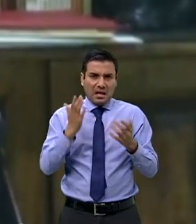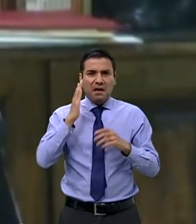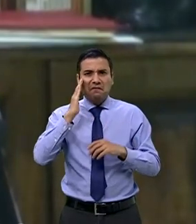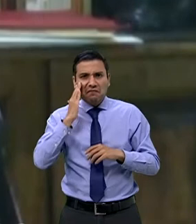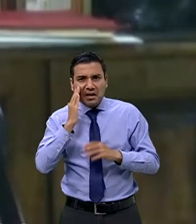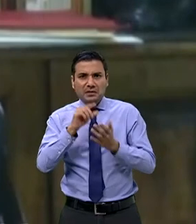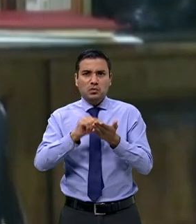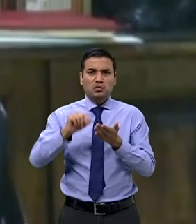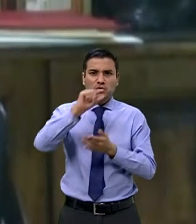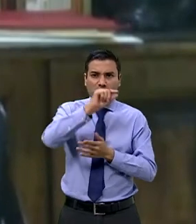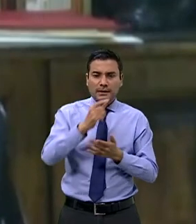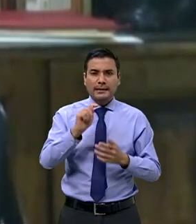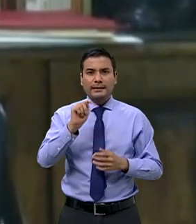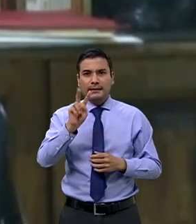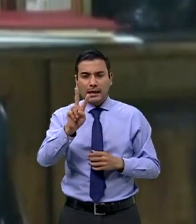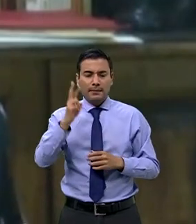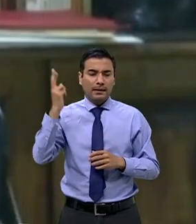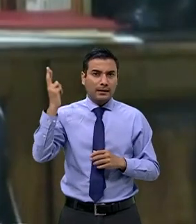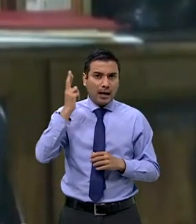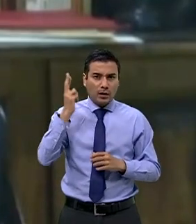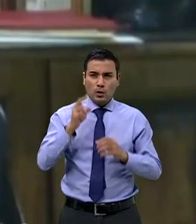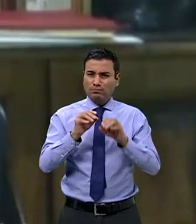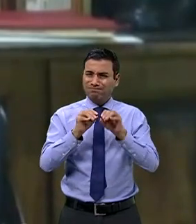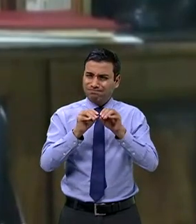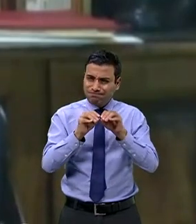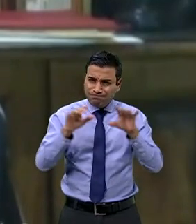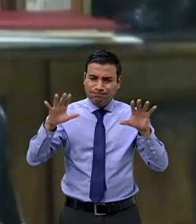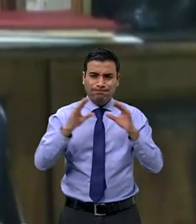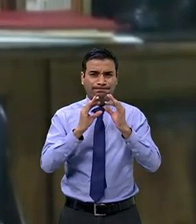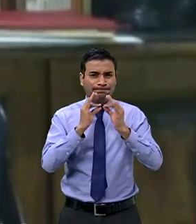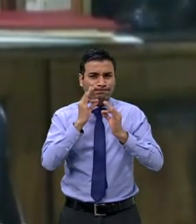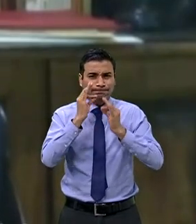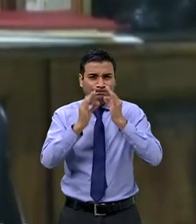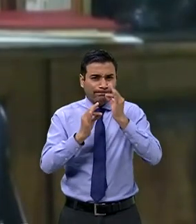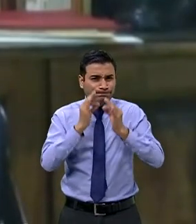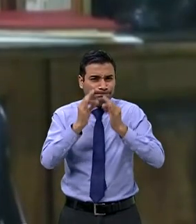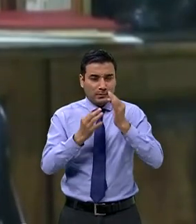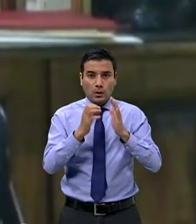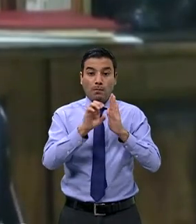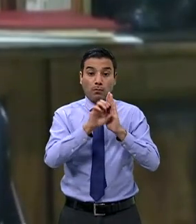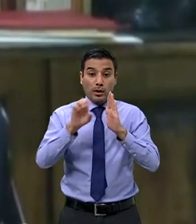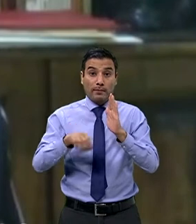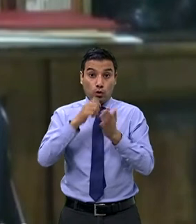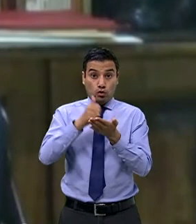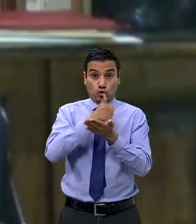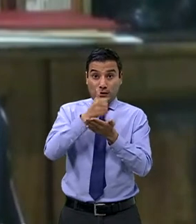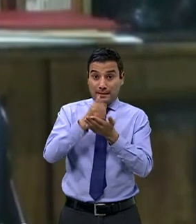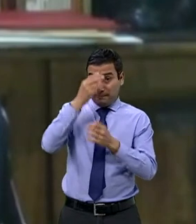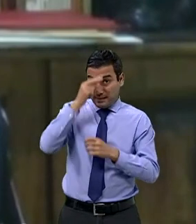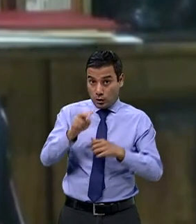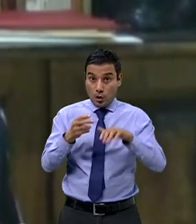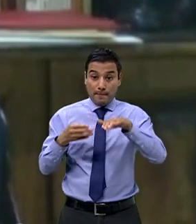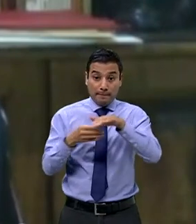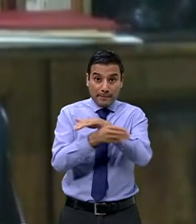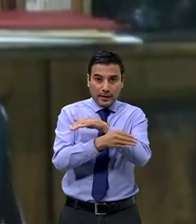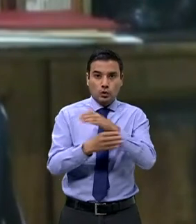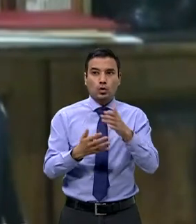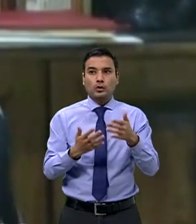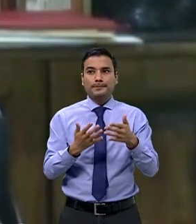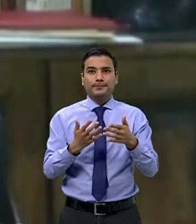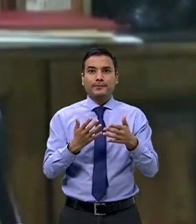nuestras redes sociales la propaganda fija que nos ofrecieron por ejemplo la ciudad de mexico en el metro en parabuses en